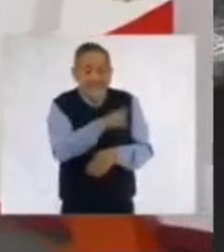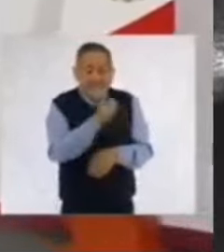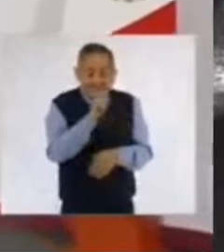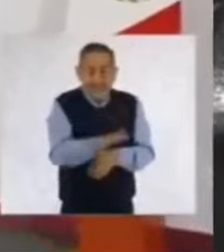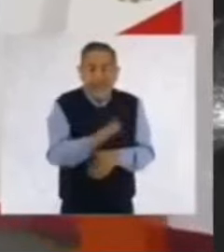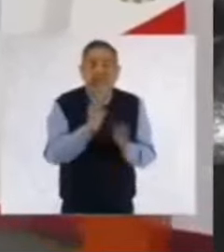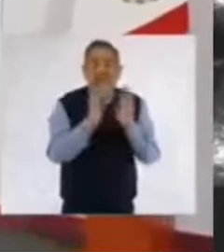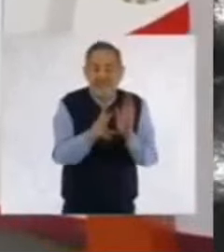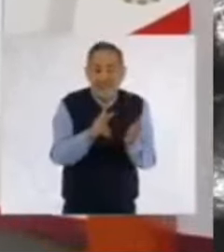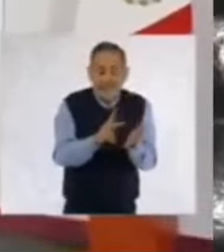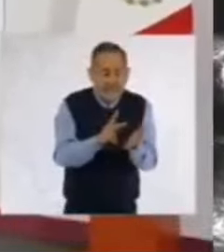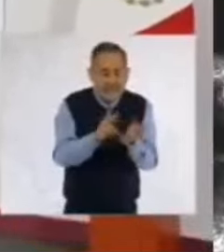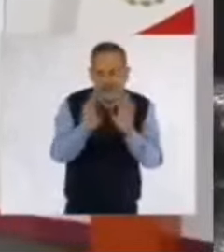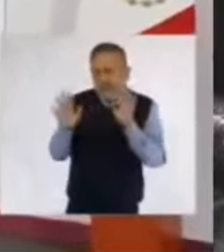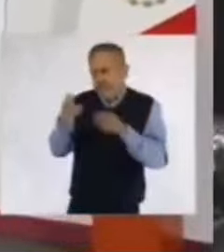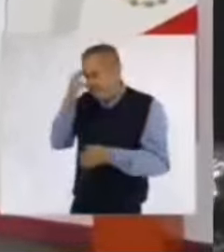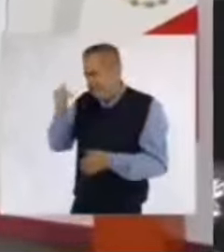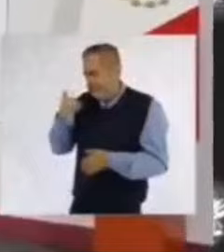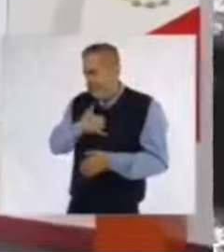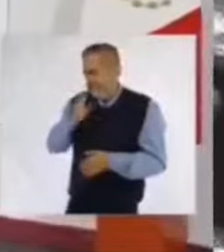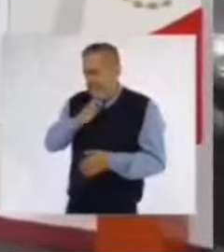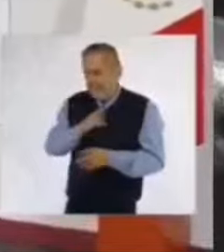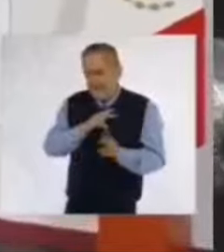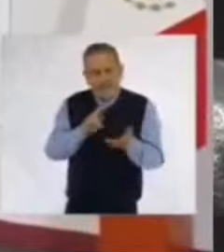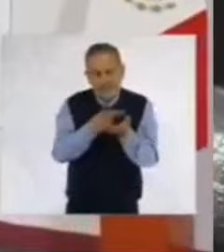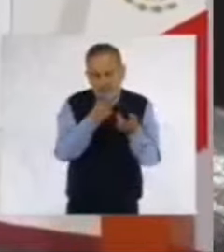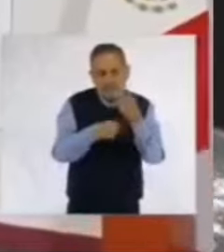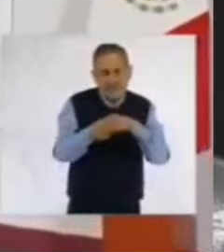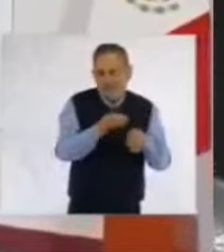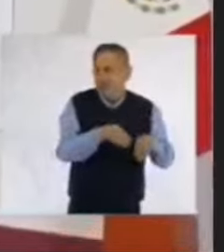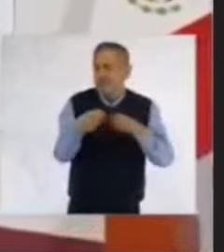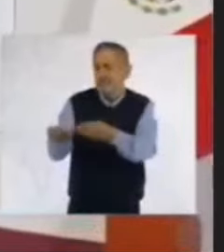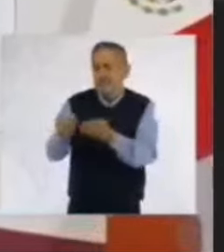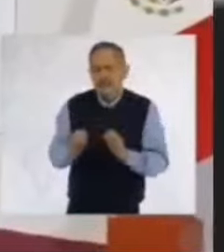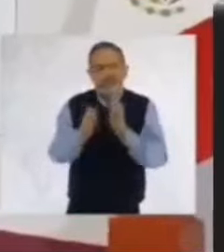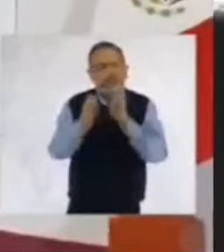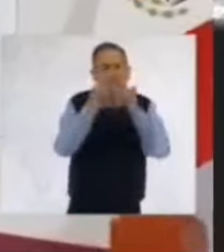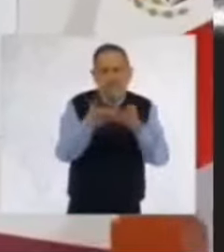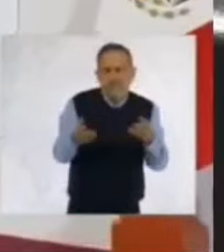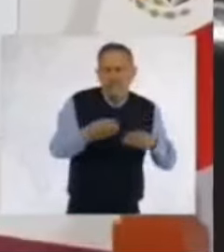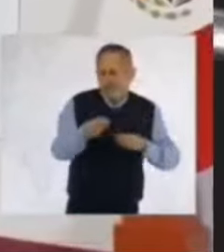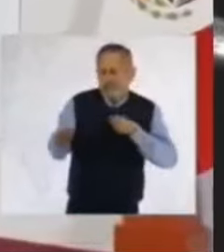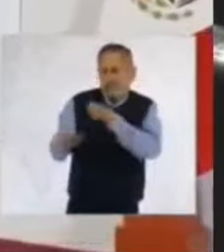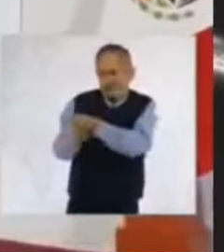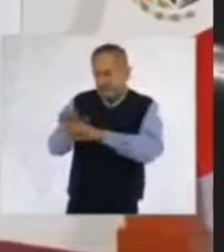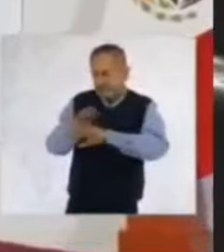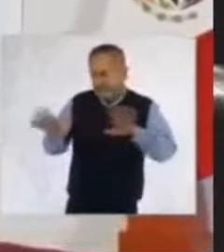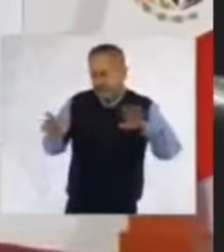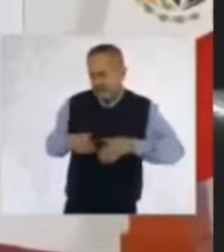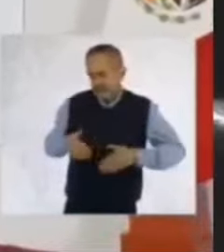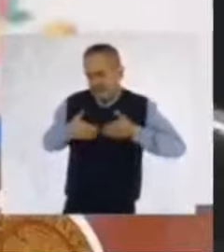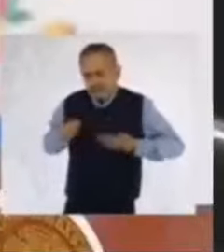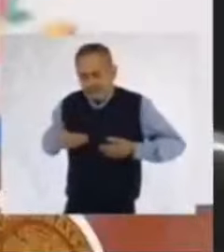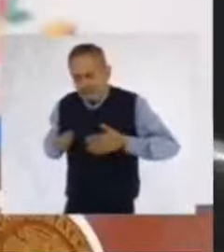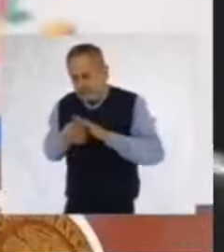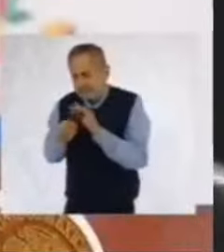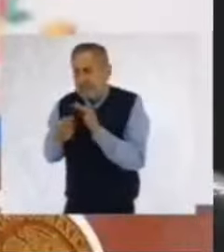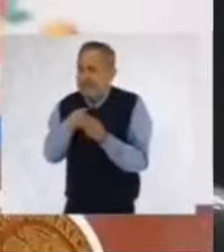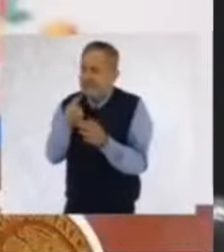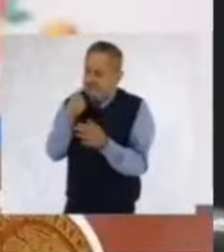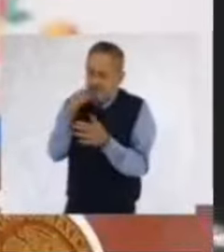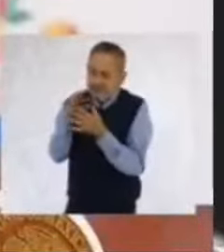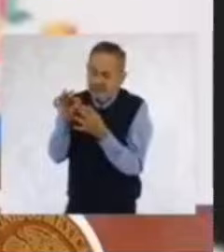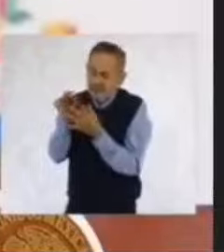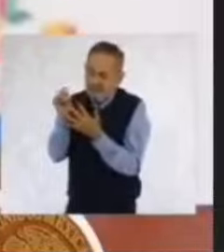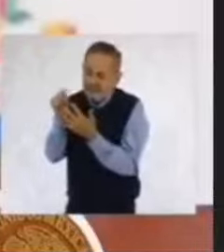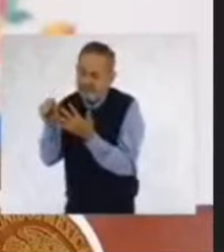nos vamos a ir ahorita después de esta nota de la doctora Claudia shon con una que va ligada en qué aspecto Pues resulta que esto que dice